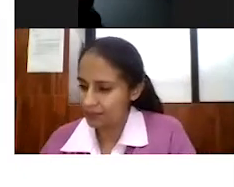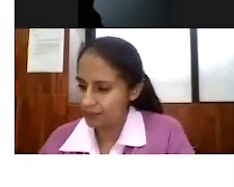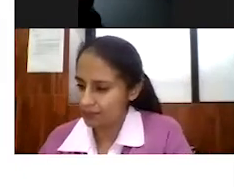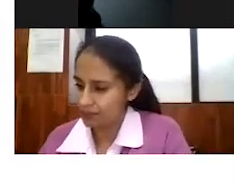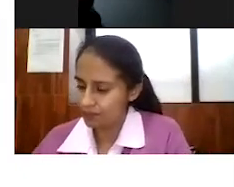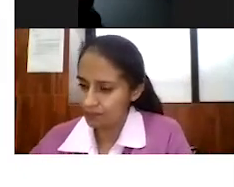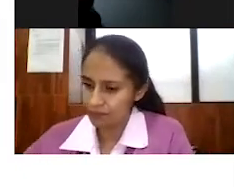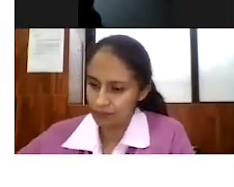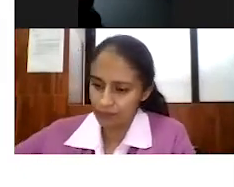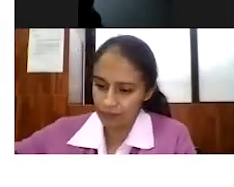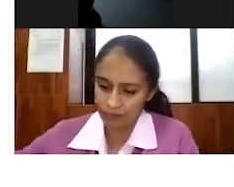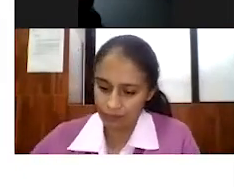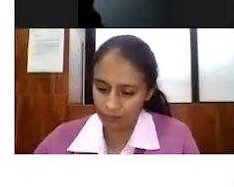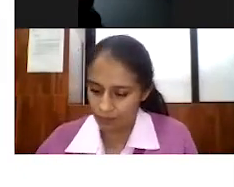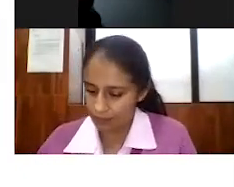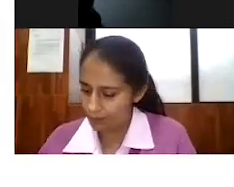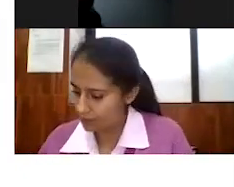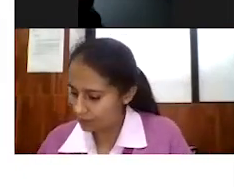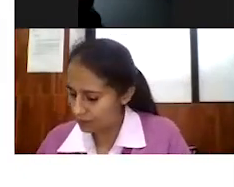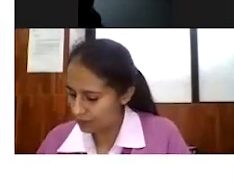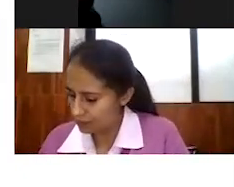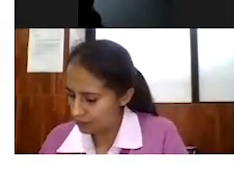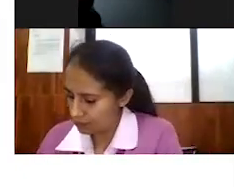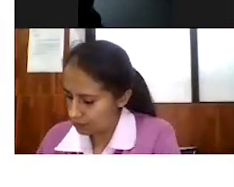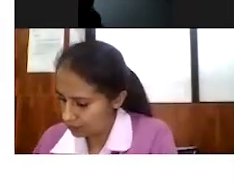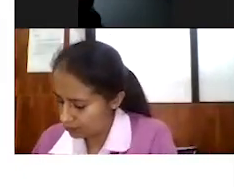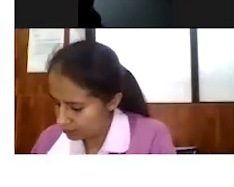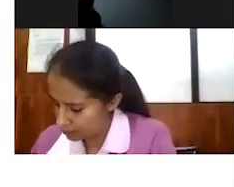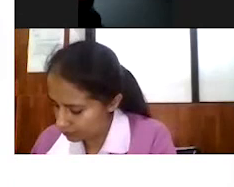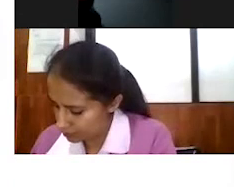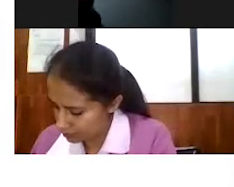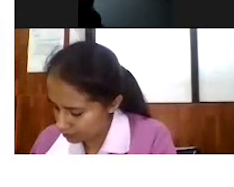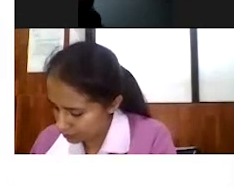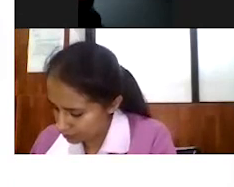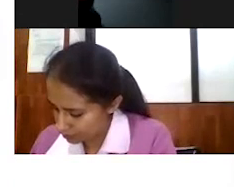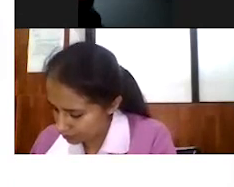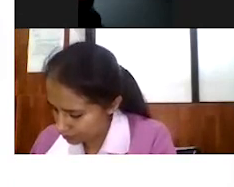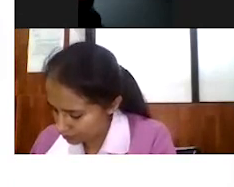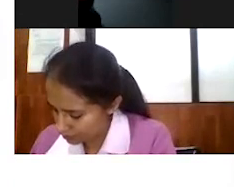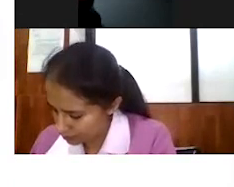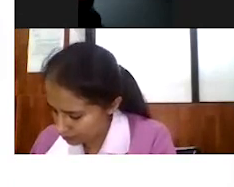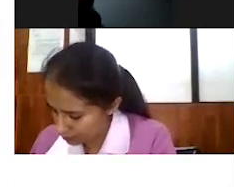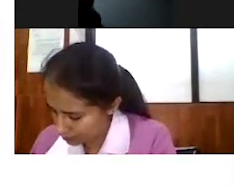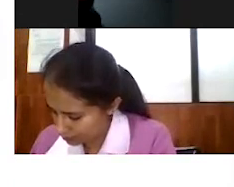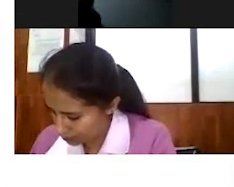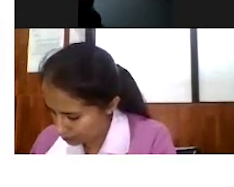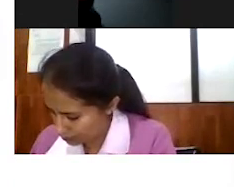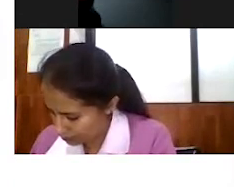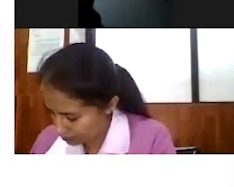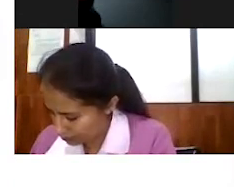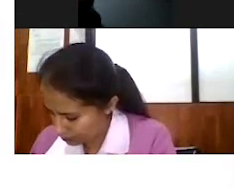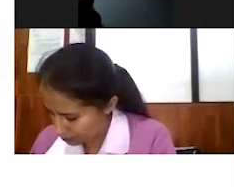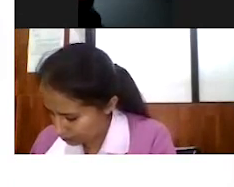para abajo ya son lactantes. De 2 años para arriba ya se consideran niños. Entonces se aplica con una